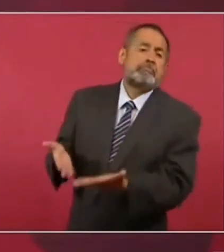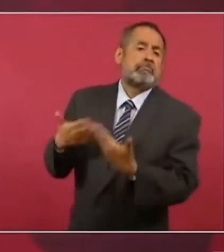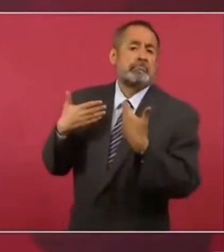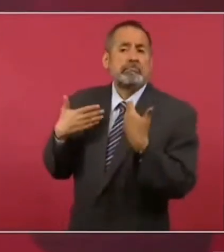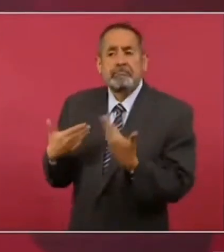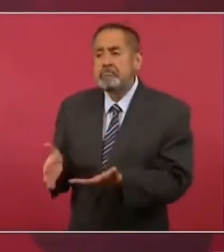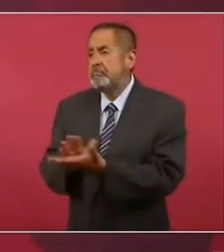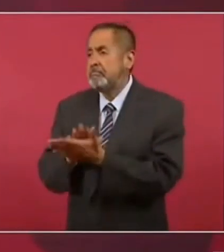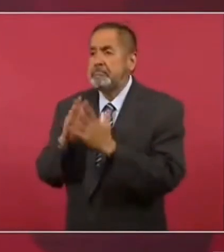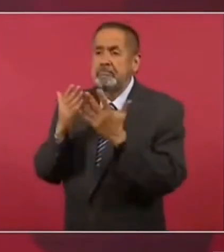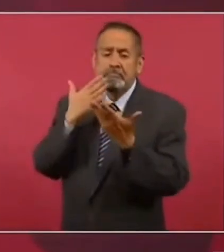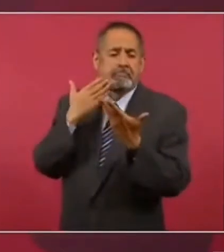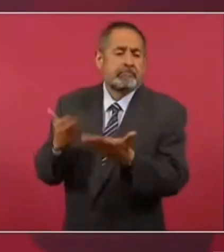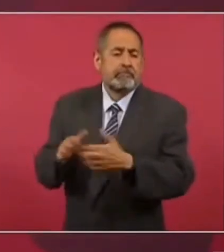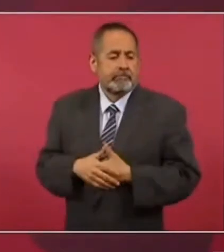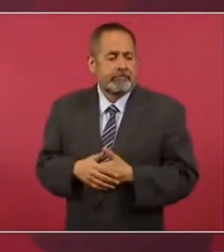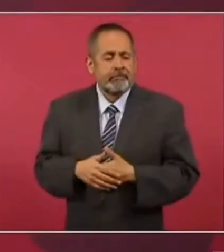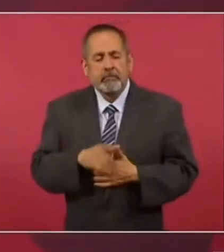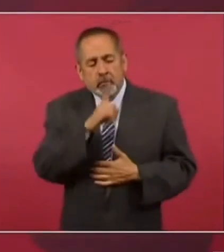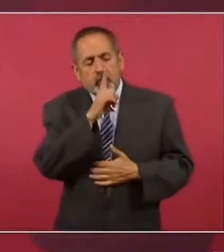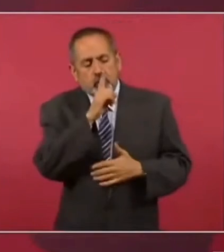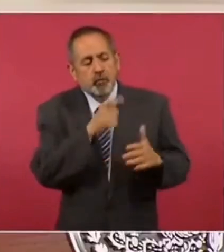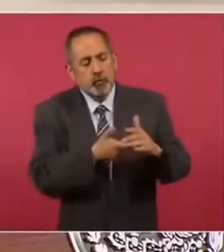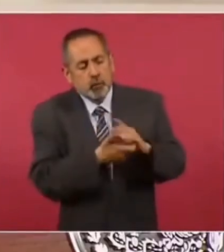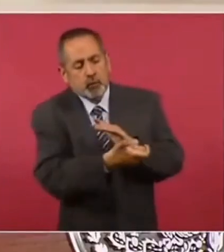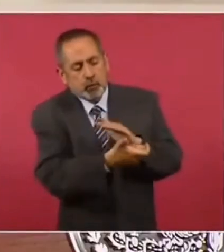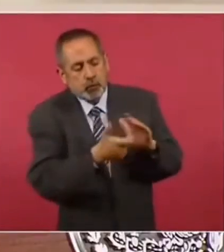Sería cosa de seguirlos maiceando,